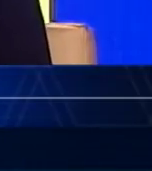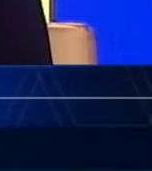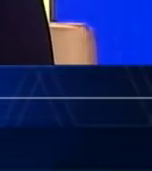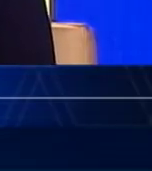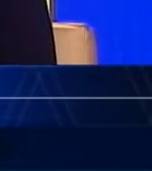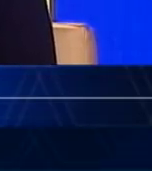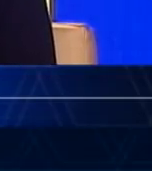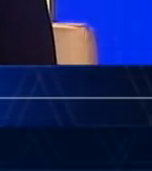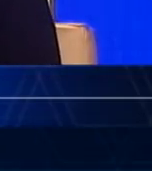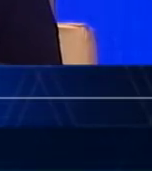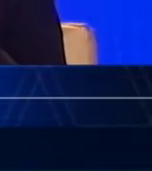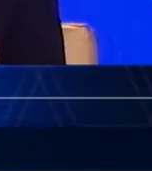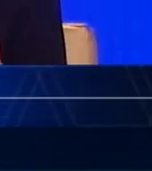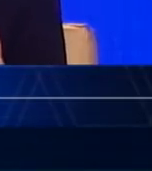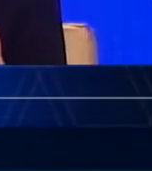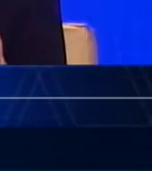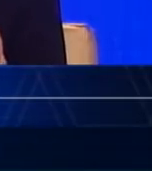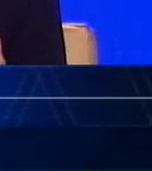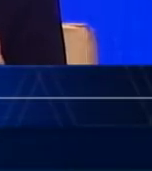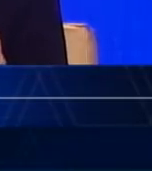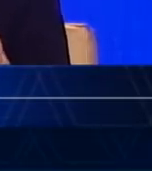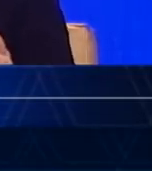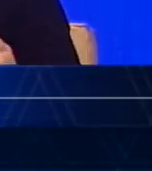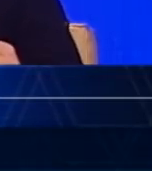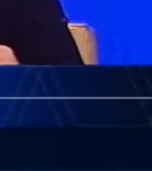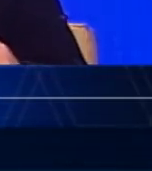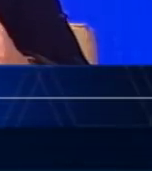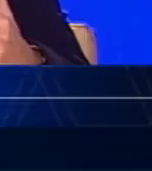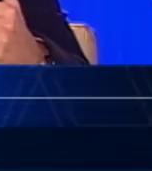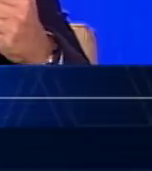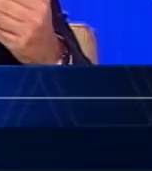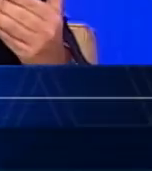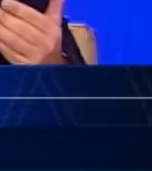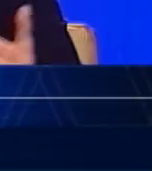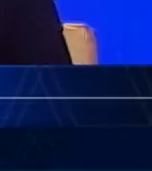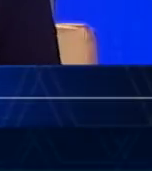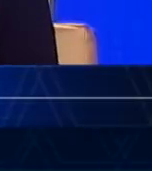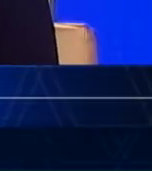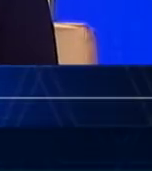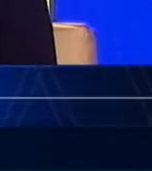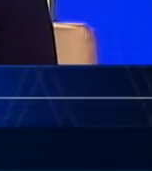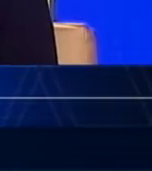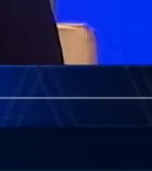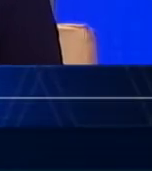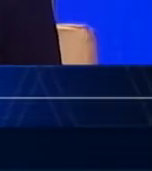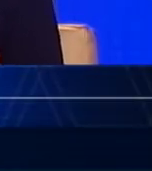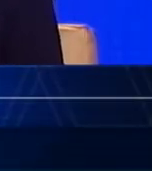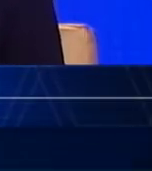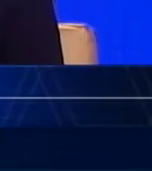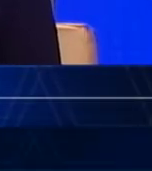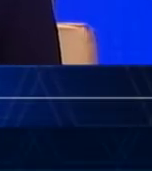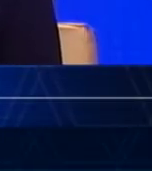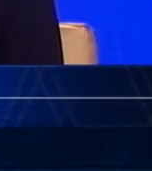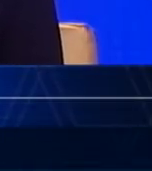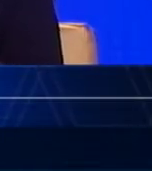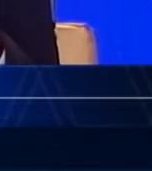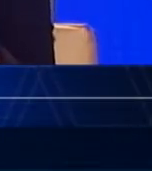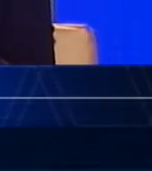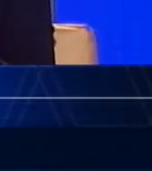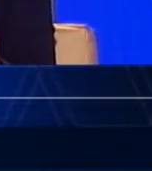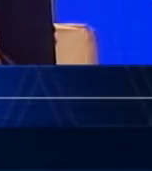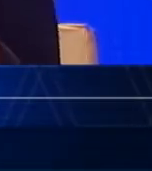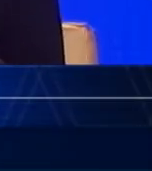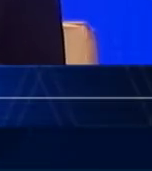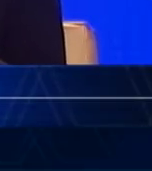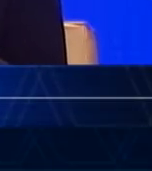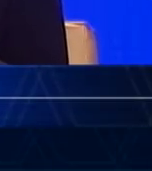cultura. En los momentos de mayores dificultades es cuando la creación se ve todavía más desafiada, cuando la